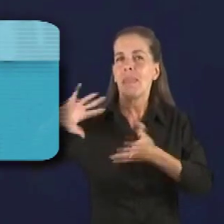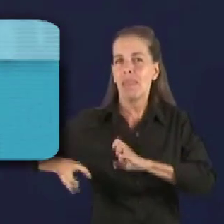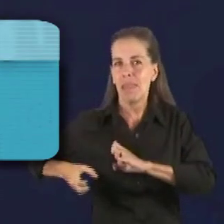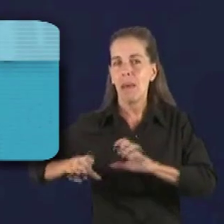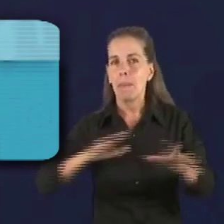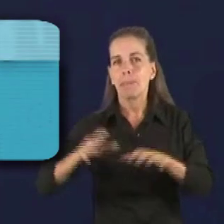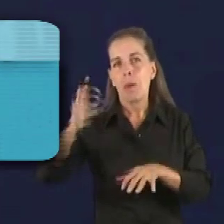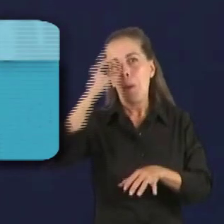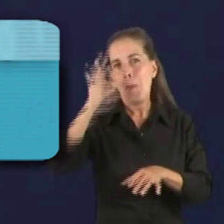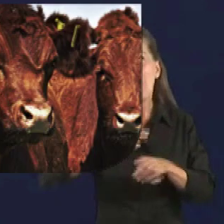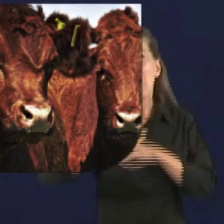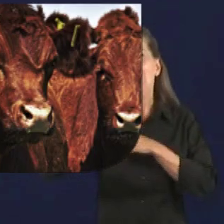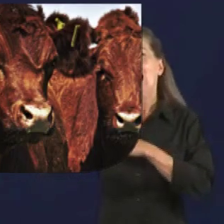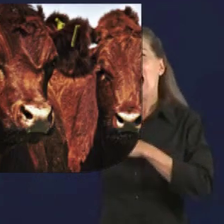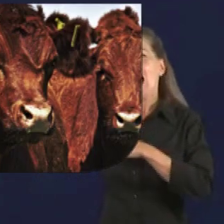de 20 años.